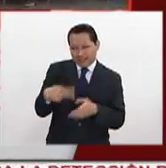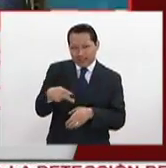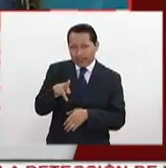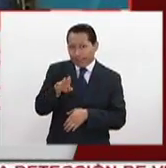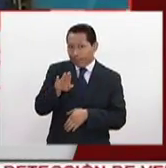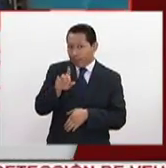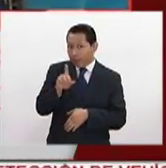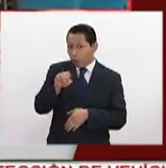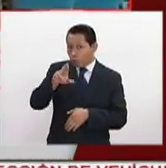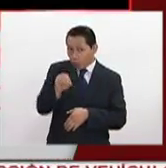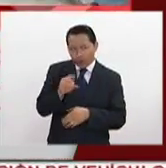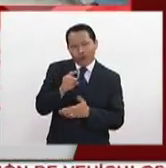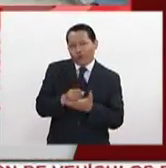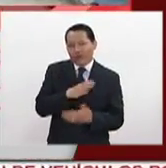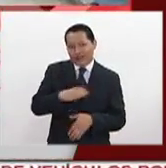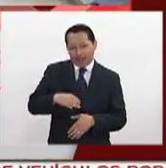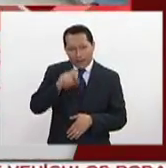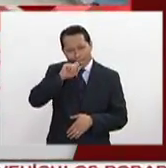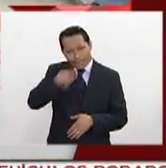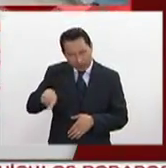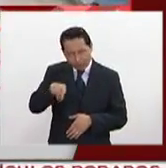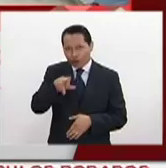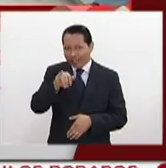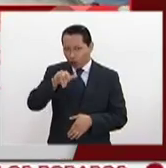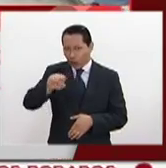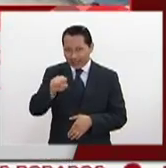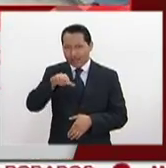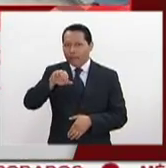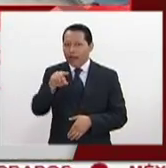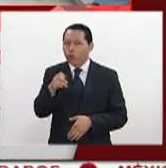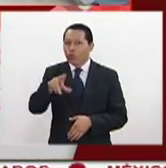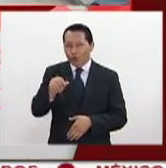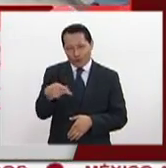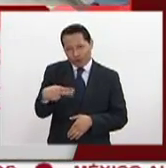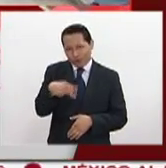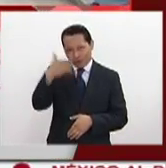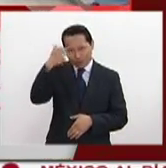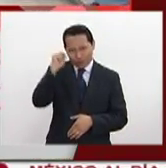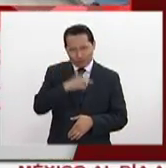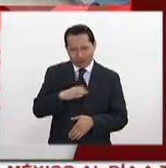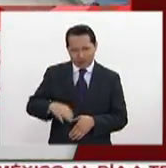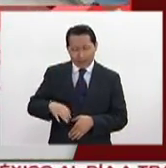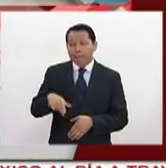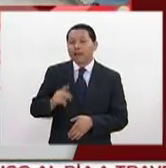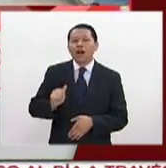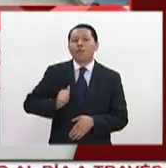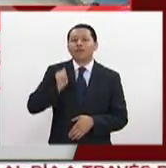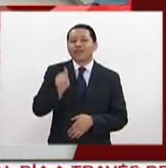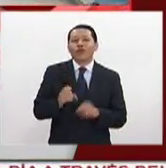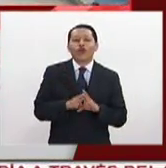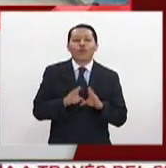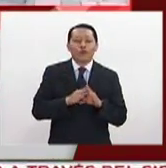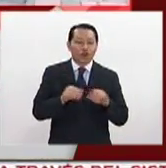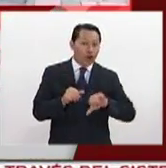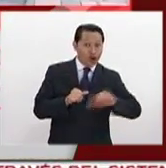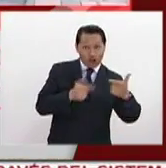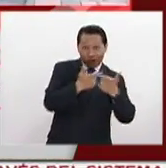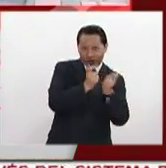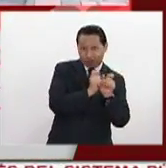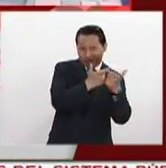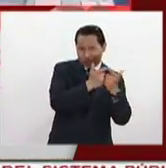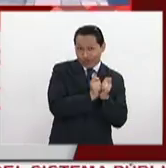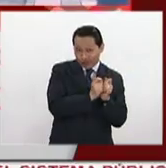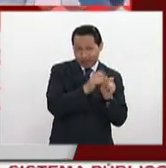su candidato único, que sería el mismo Nicolás Maduro. Sin embargo, ellos están aprovechando que la oposición, la Mesa de